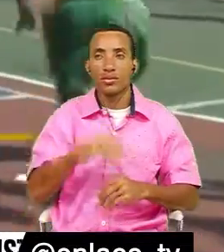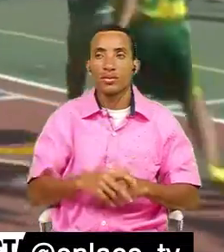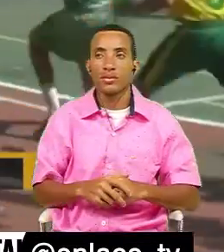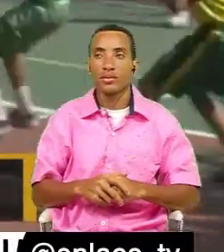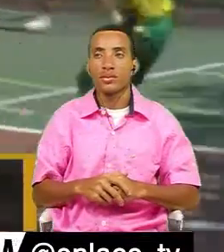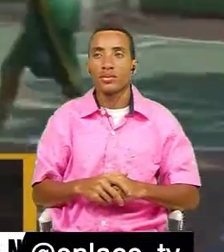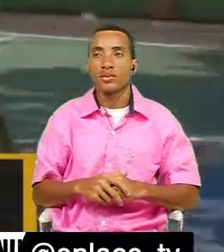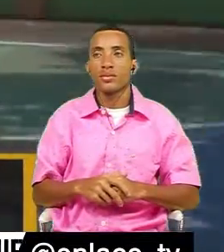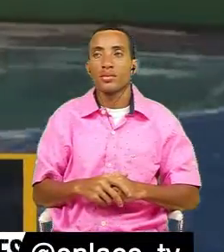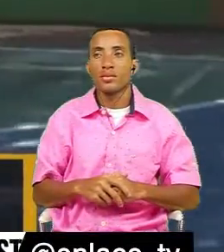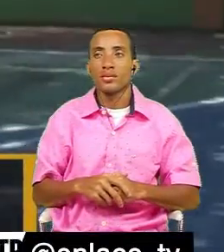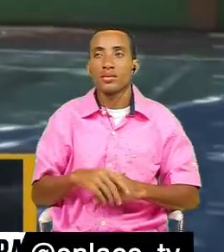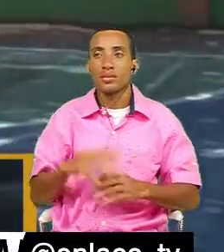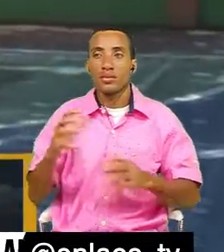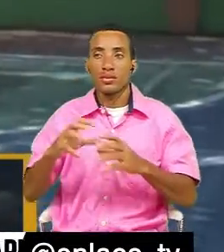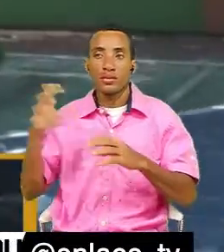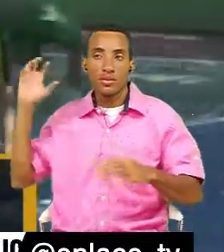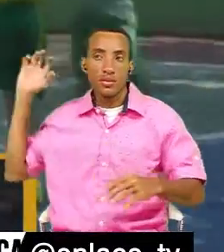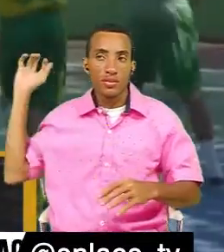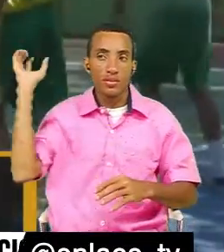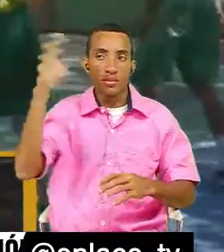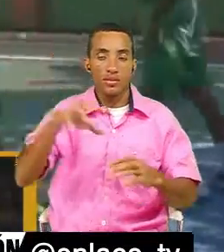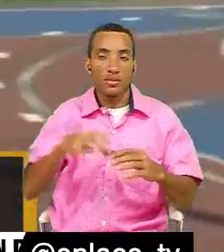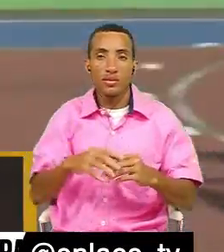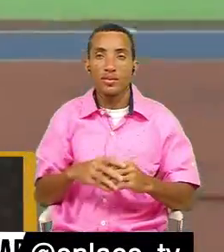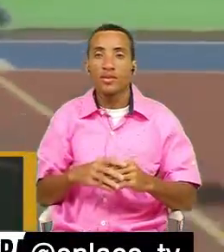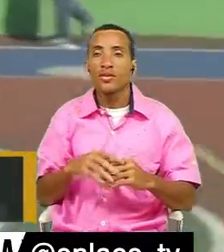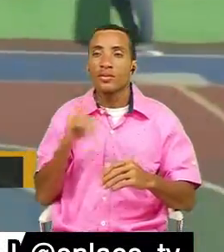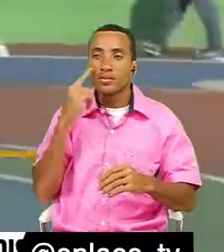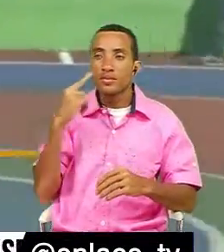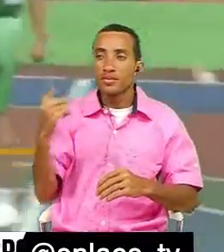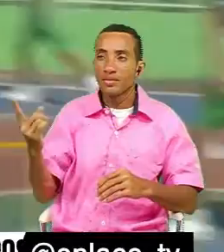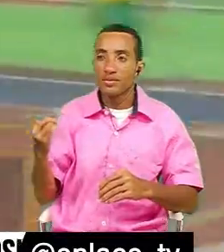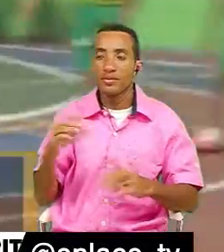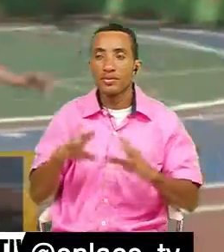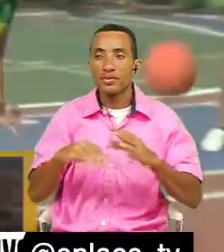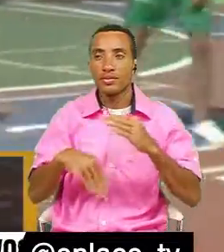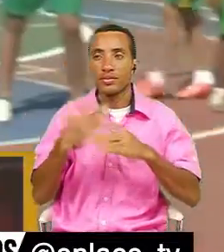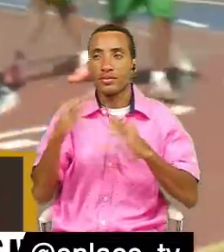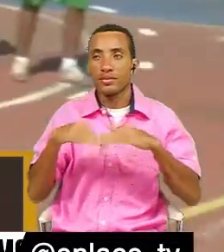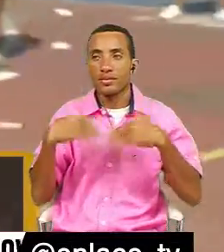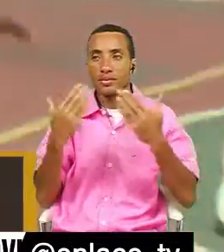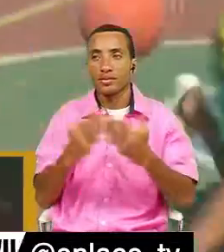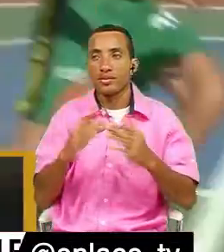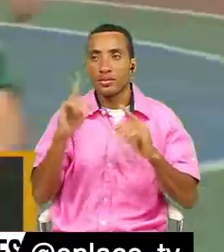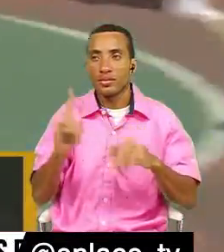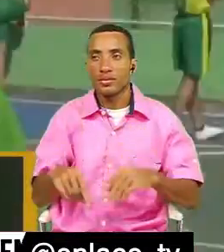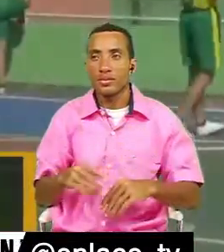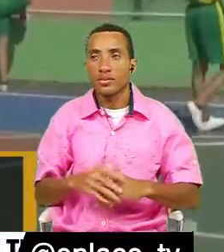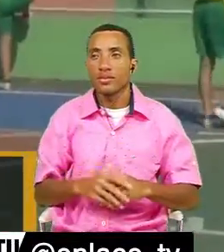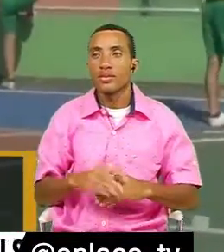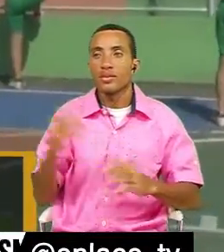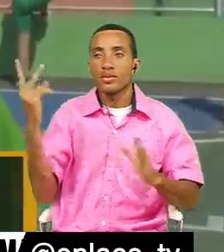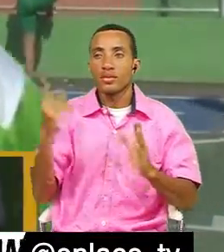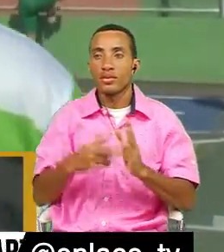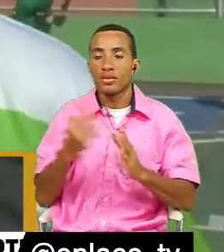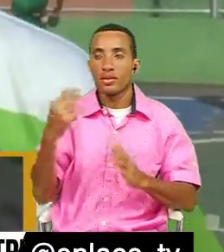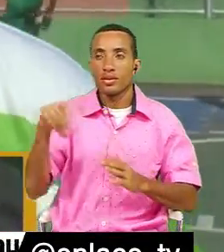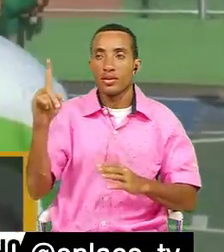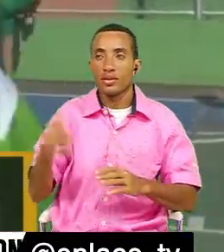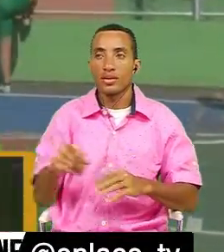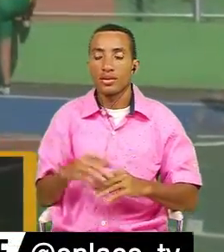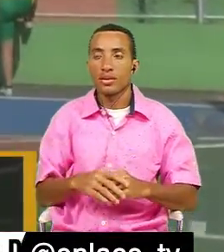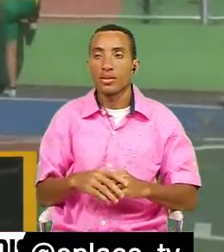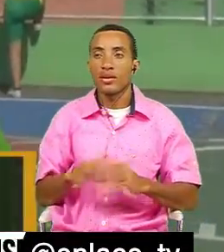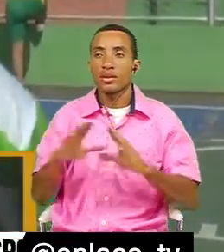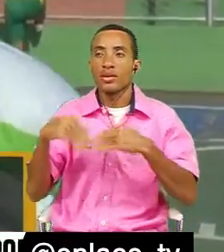Con la disciplina del balonmano se reiniciaron los Juegos Intercolegiados e Interescolares Supérate 2016. Ya estos son los equipos de